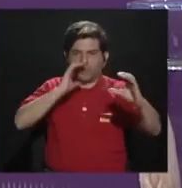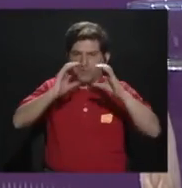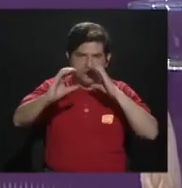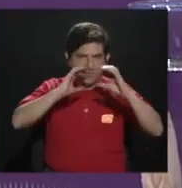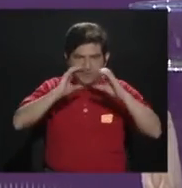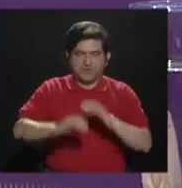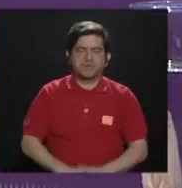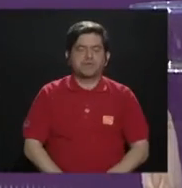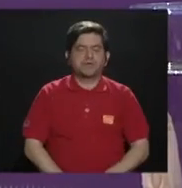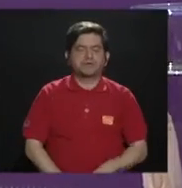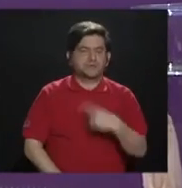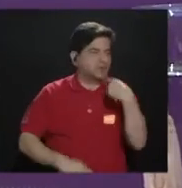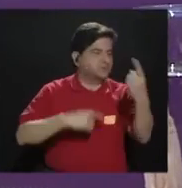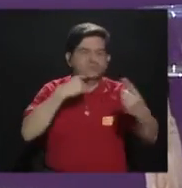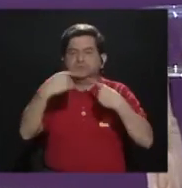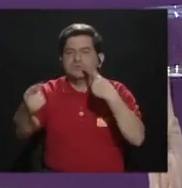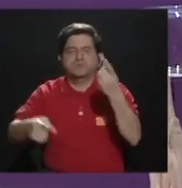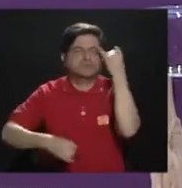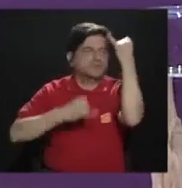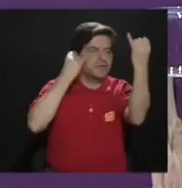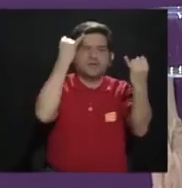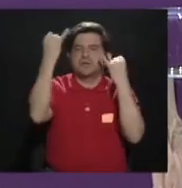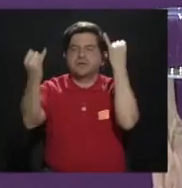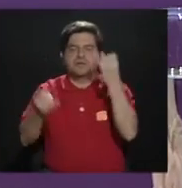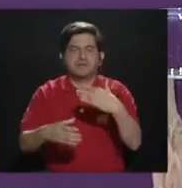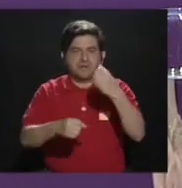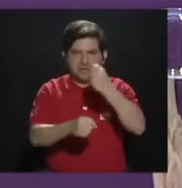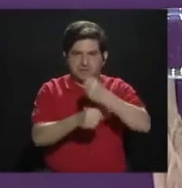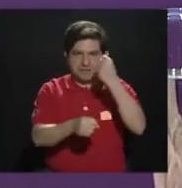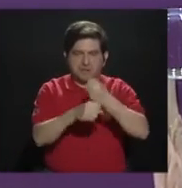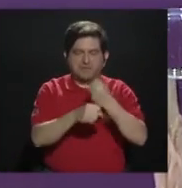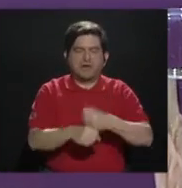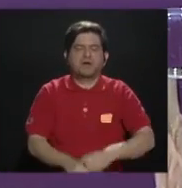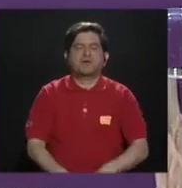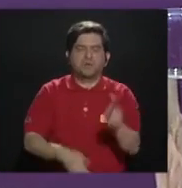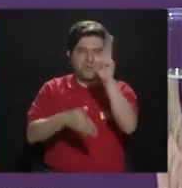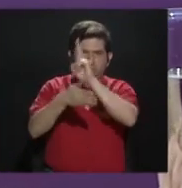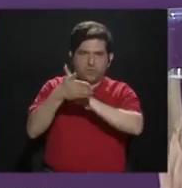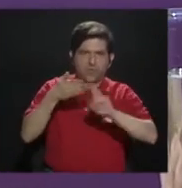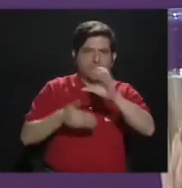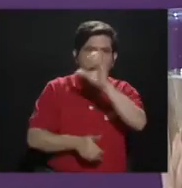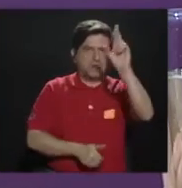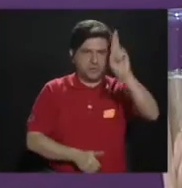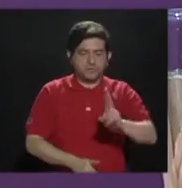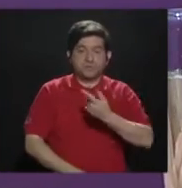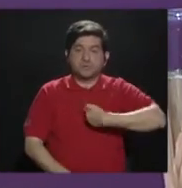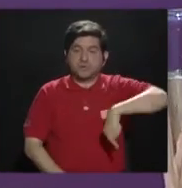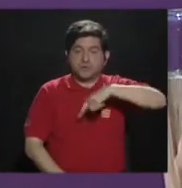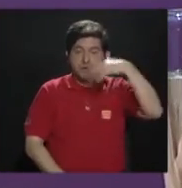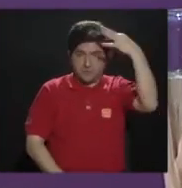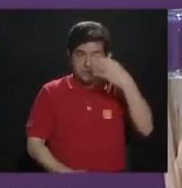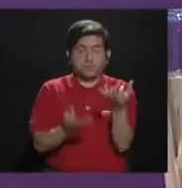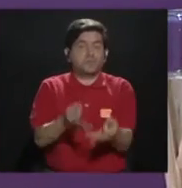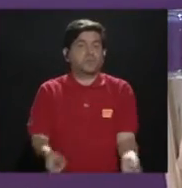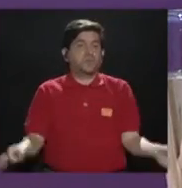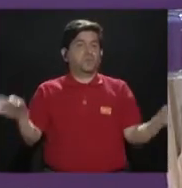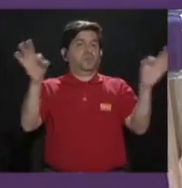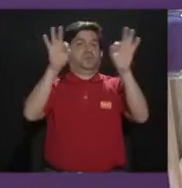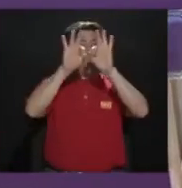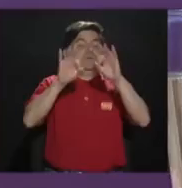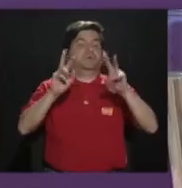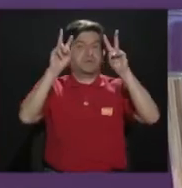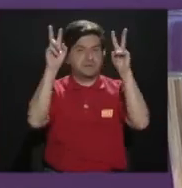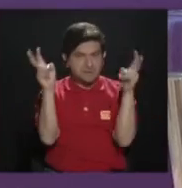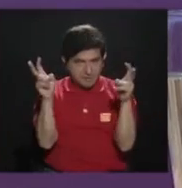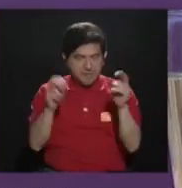comunicación para difundir las ideas y lo que se hace en la Universidad de Costa Rica. Nosotras consideramos importantísimo el